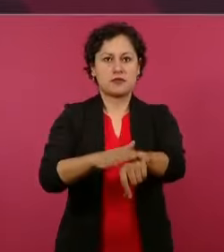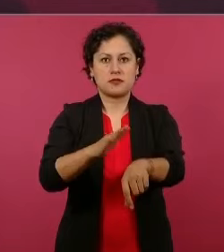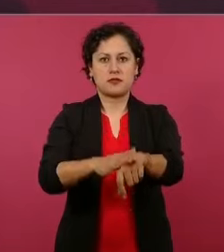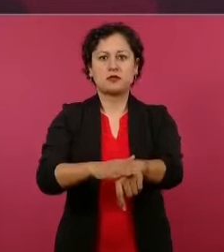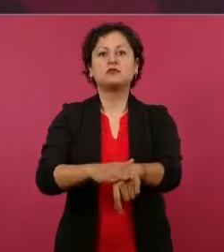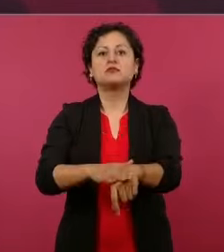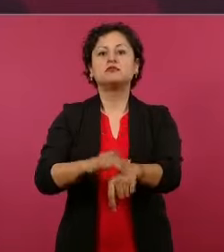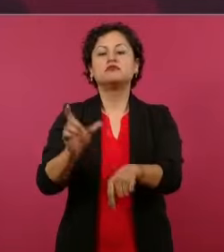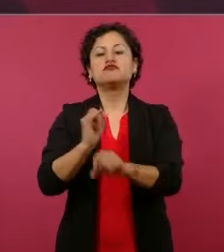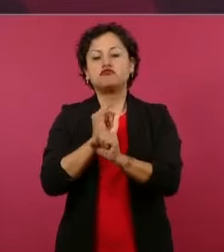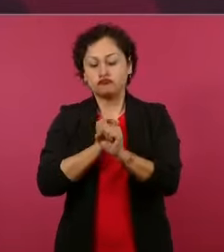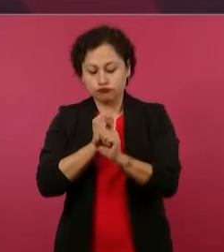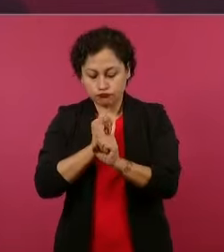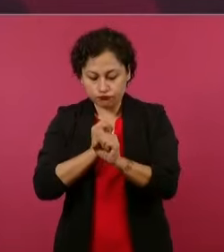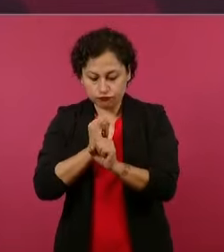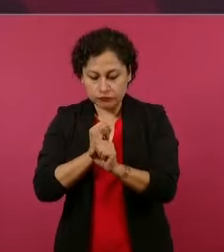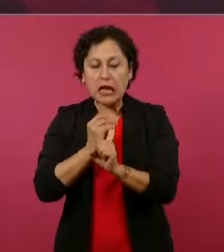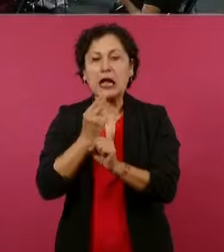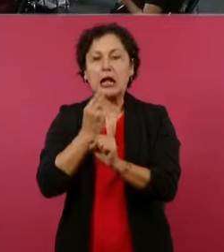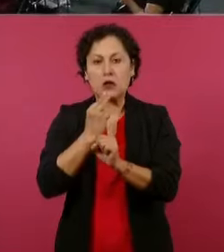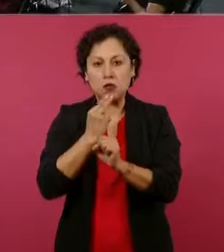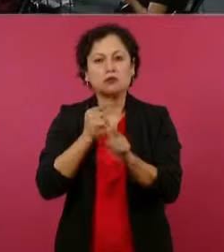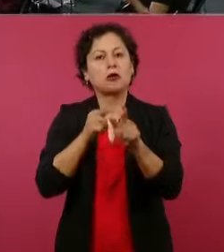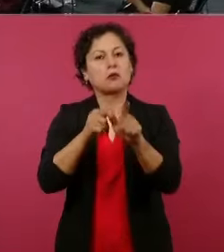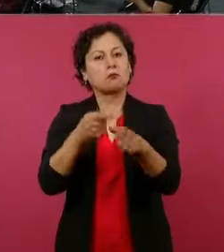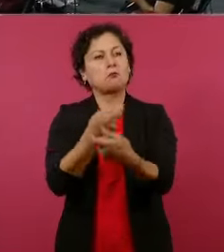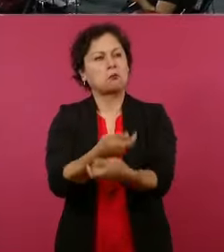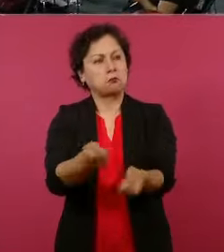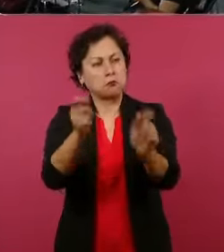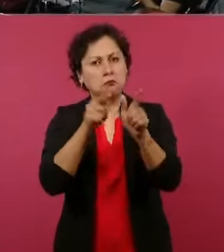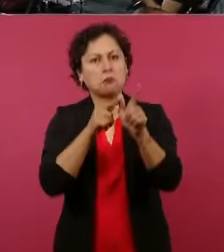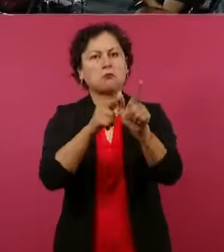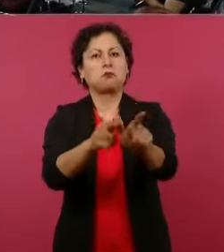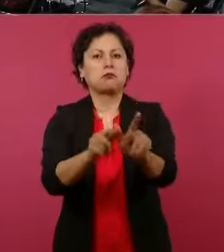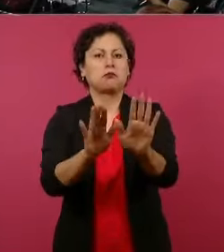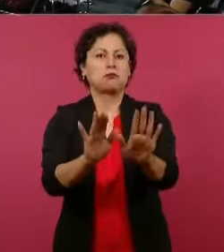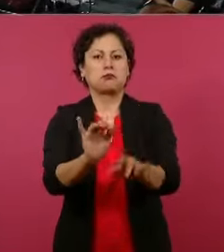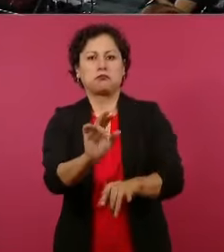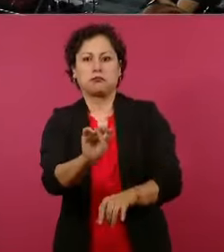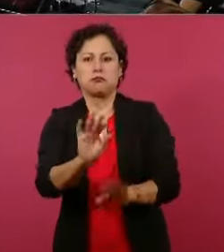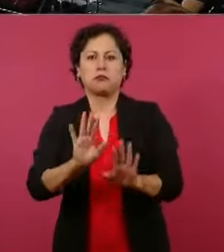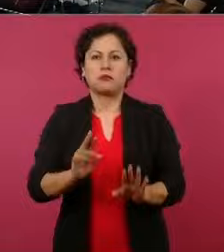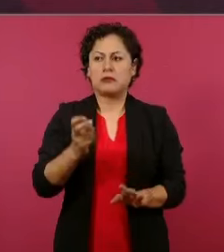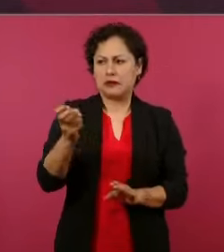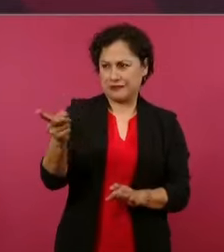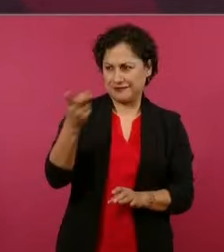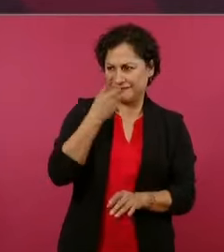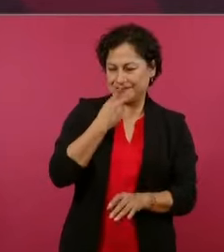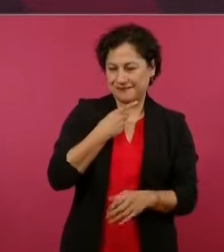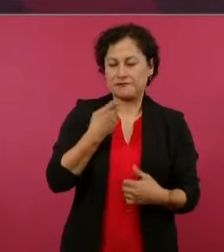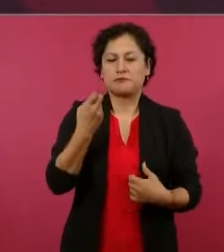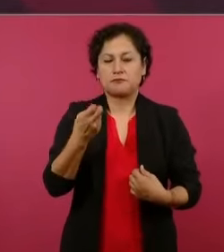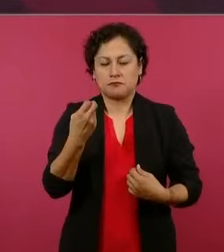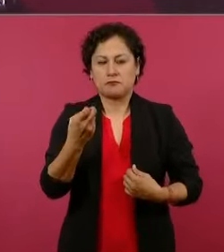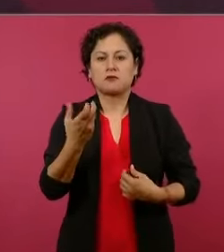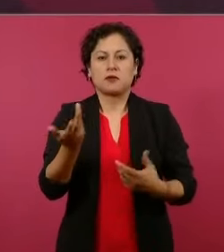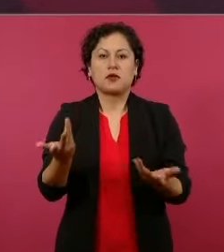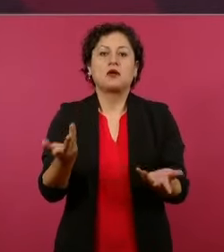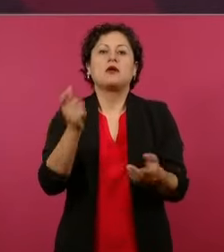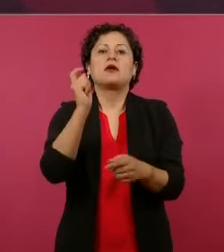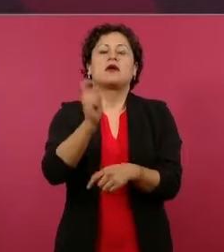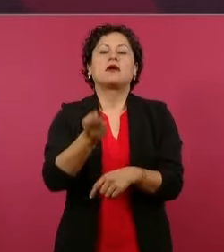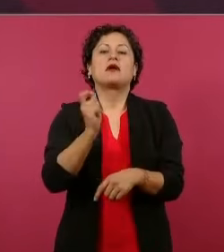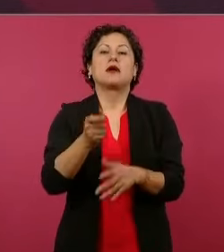su uso se vuelve a determinar Este pero eso fue lo que ocurrió fue de una insisto de una compra del